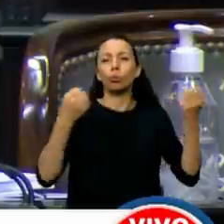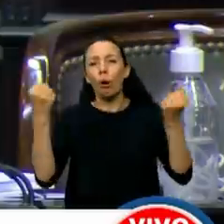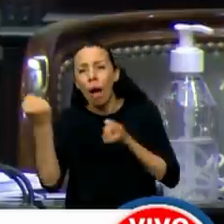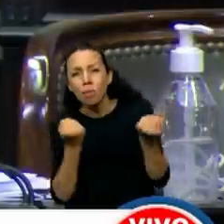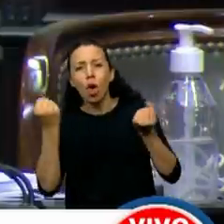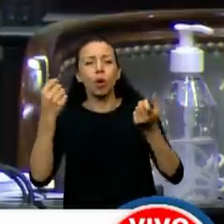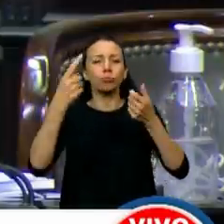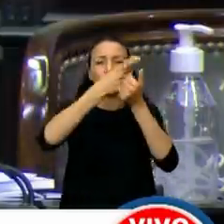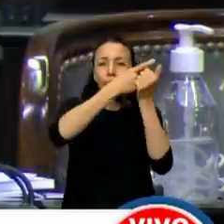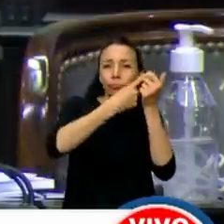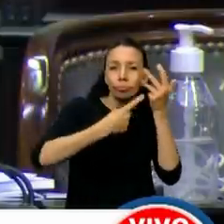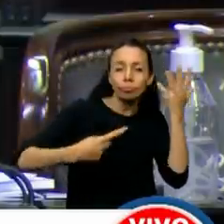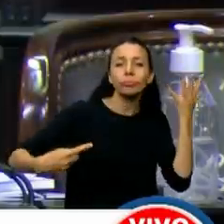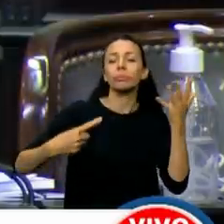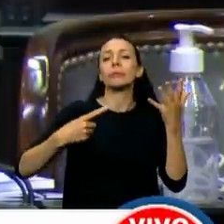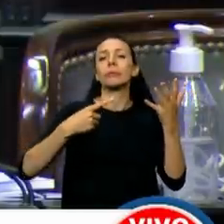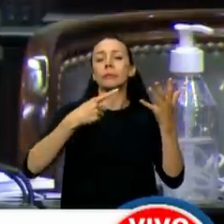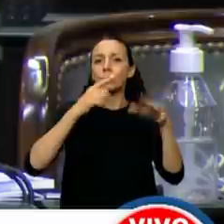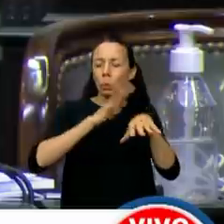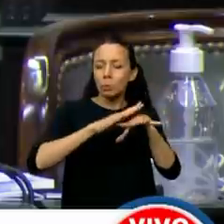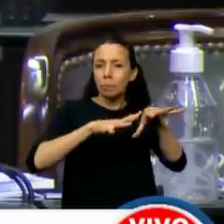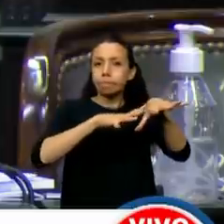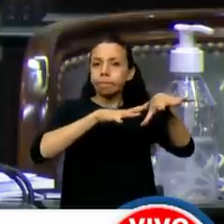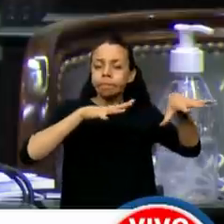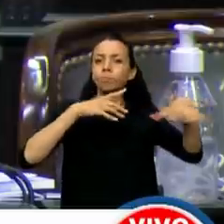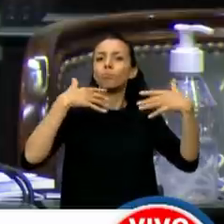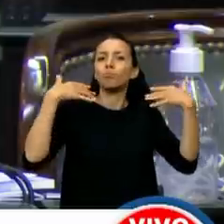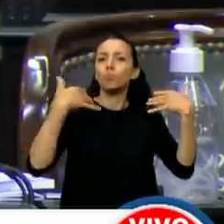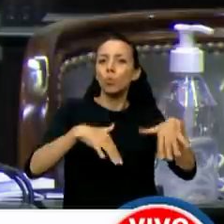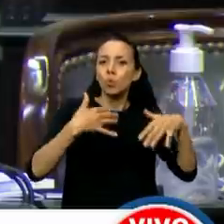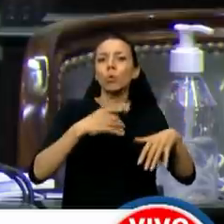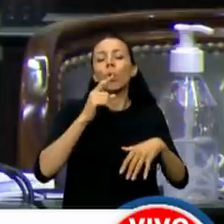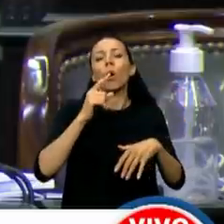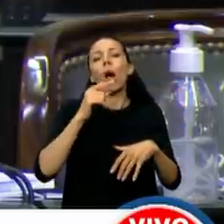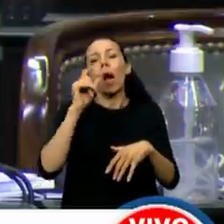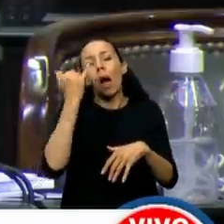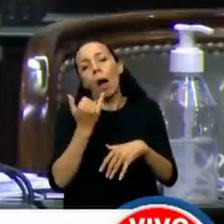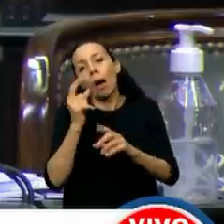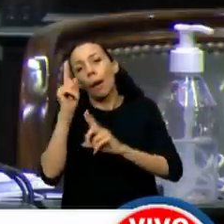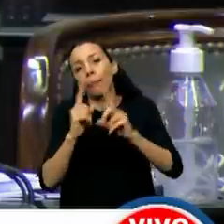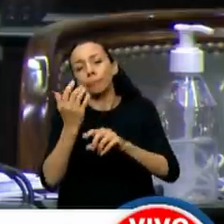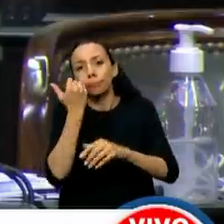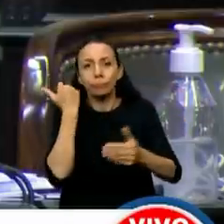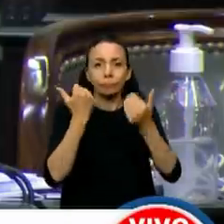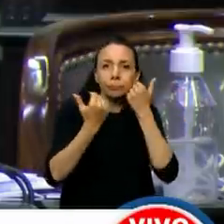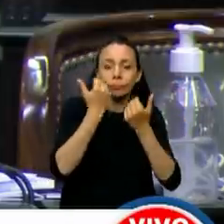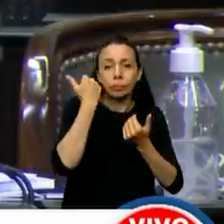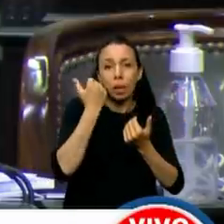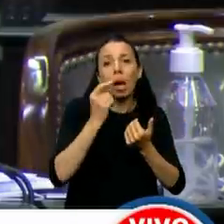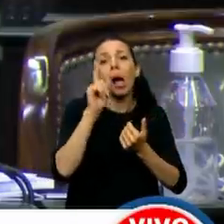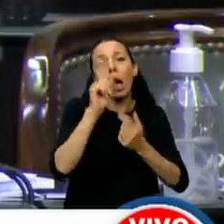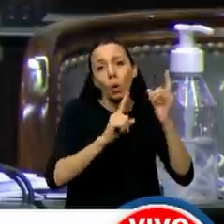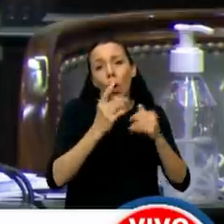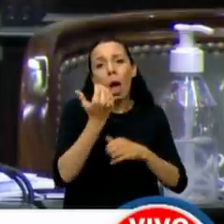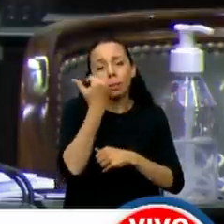lamentablemente y muy frecuentemente genera siniestros no todos ellos con desenlace feliz muchas veces